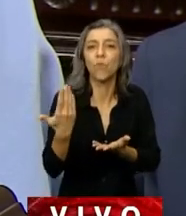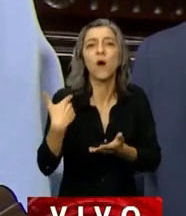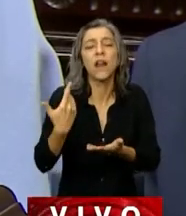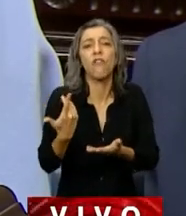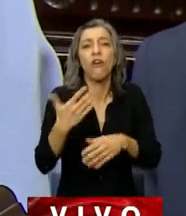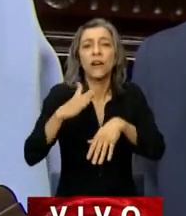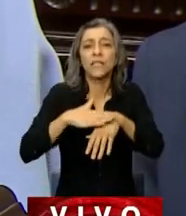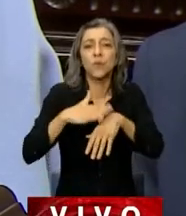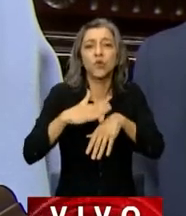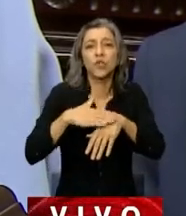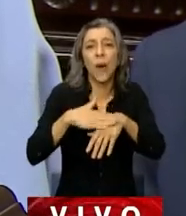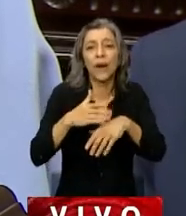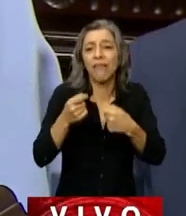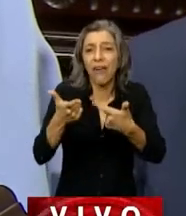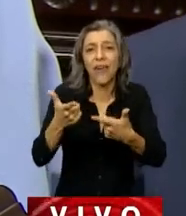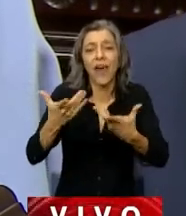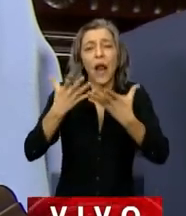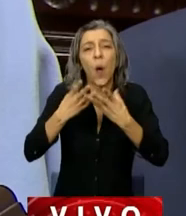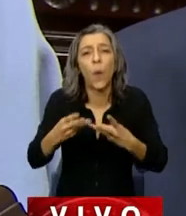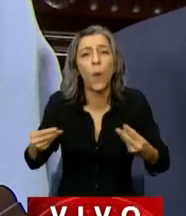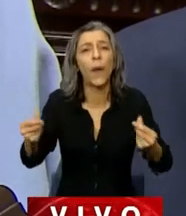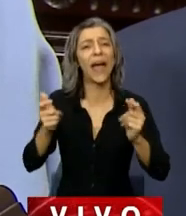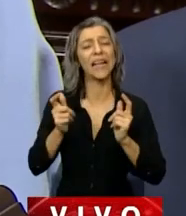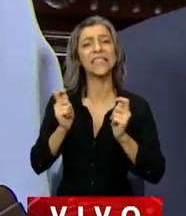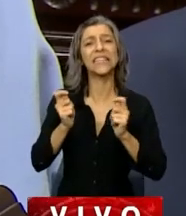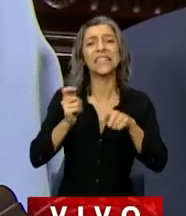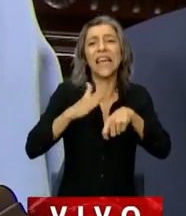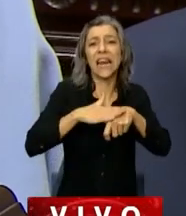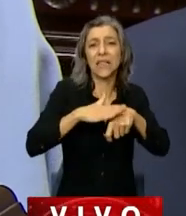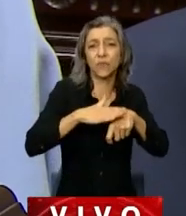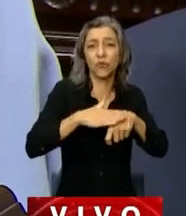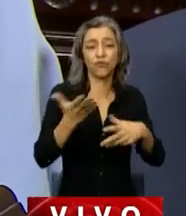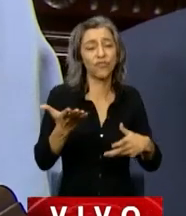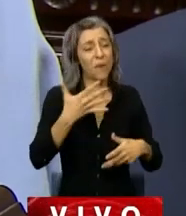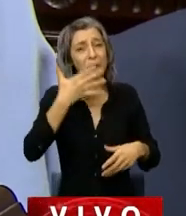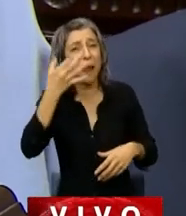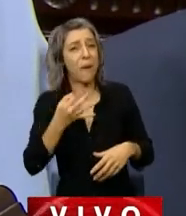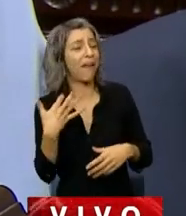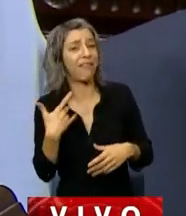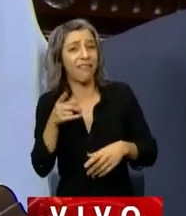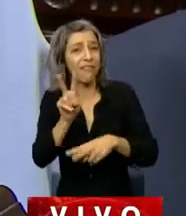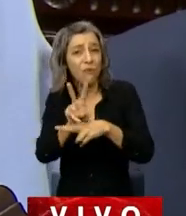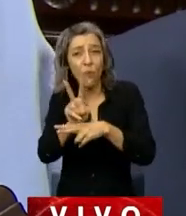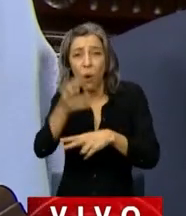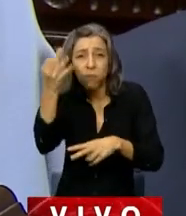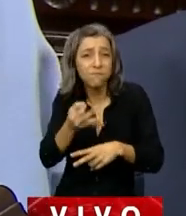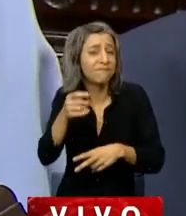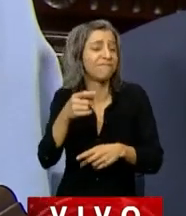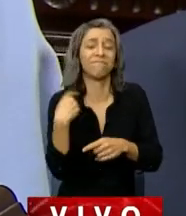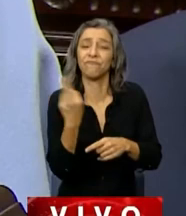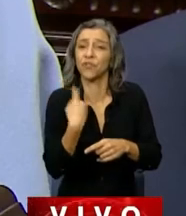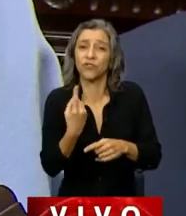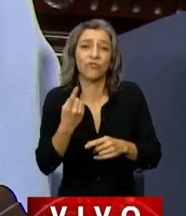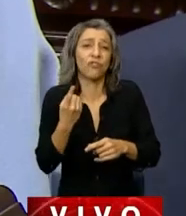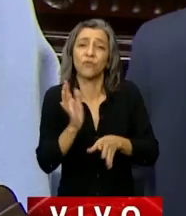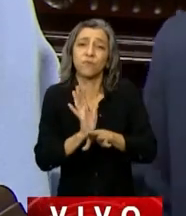el sufrimiento? Señor presidente, los cuidados paliativos no son un privilegio, deben ser considerados un derecho de toda la